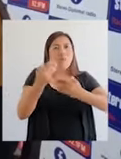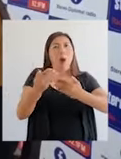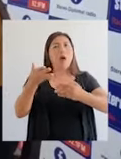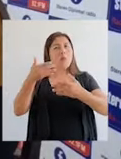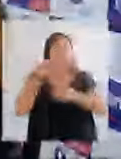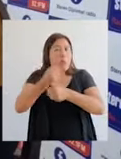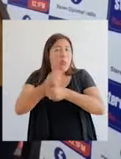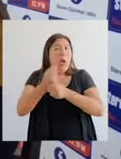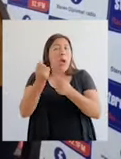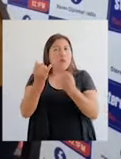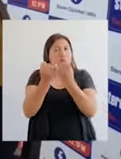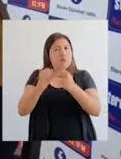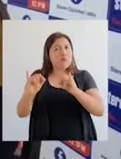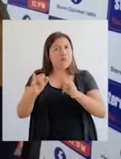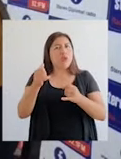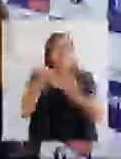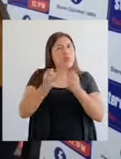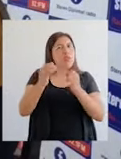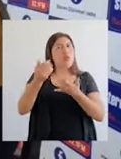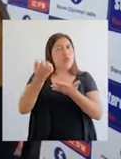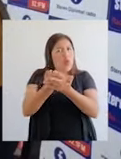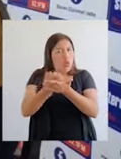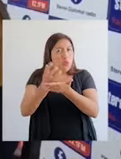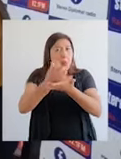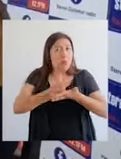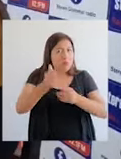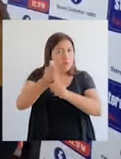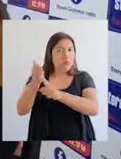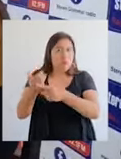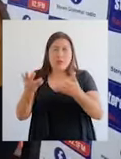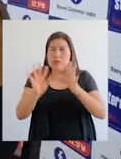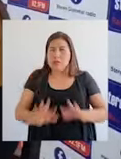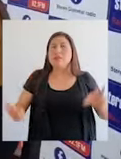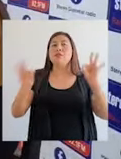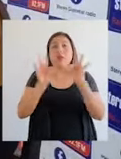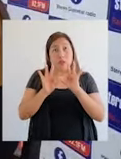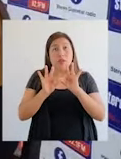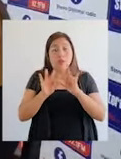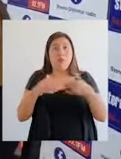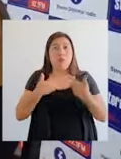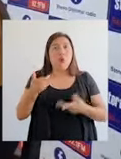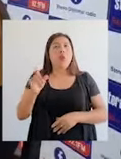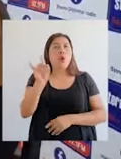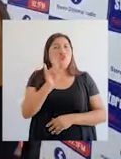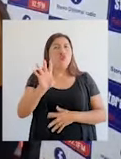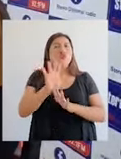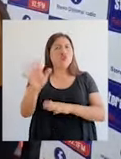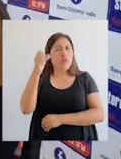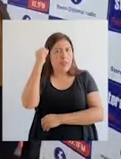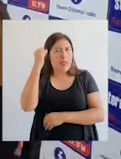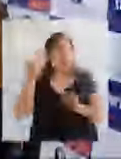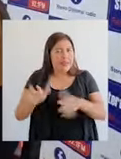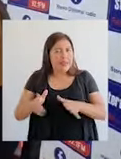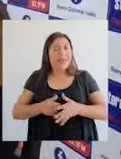su propia autonomía y su independencia económica, que es fundamental justamente para poder hacer uso del goce pleno de nuestros derechos. ¿Cuánto se ha